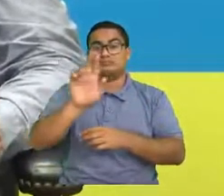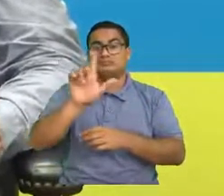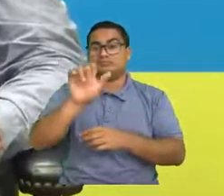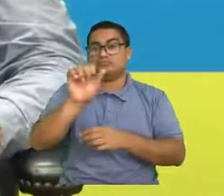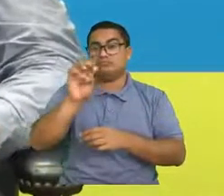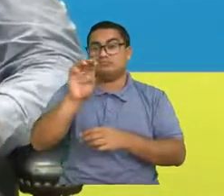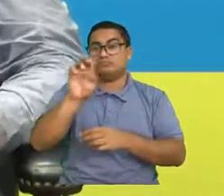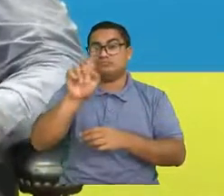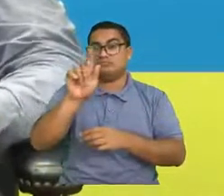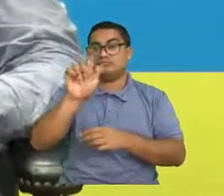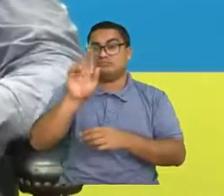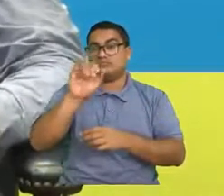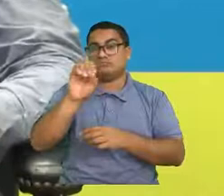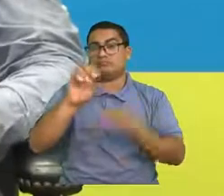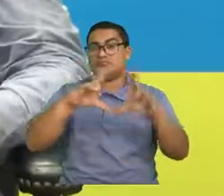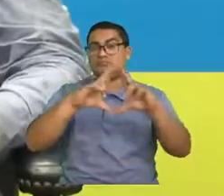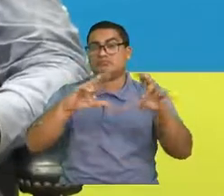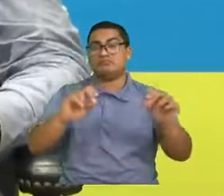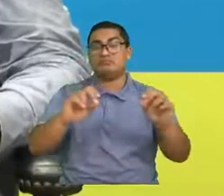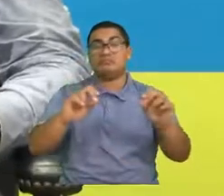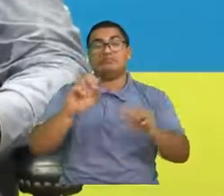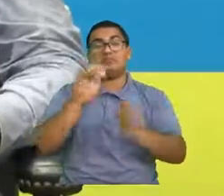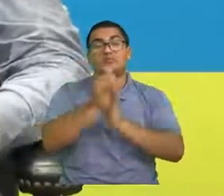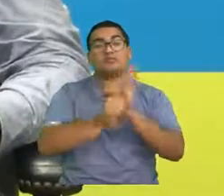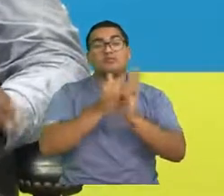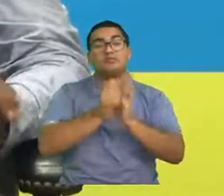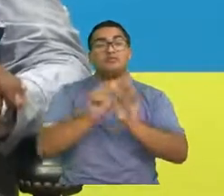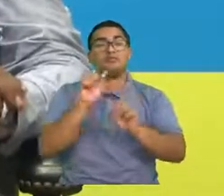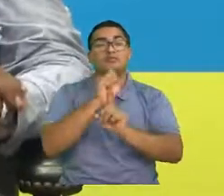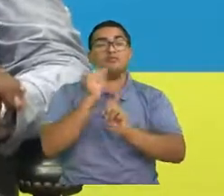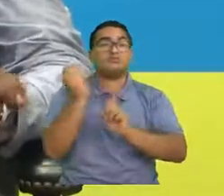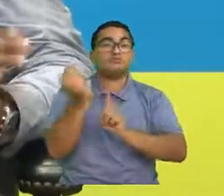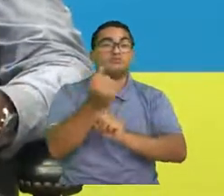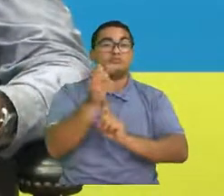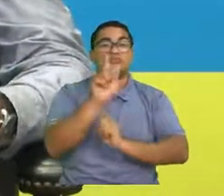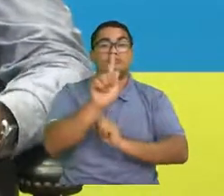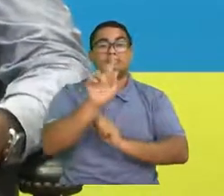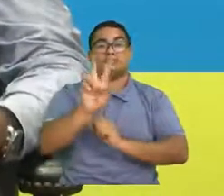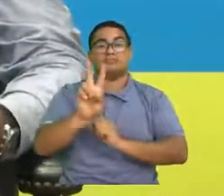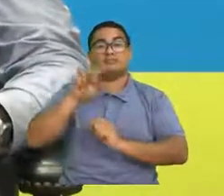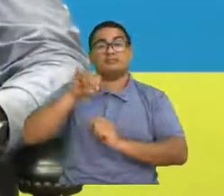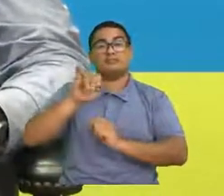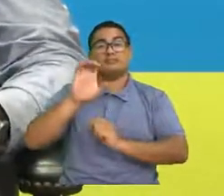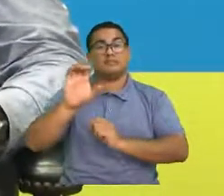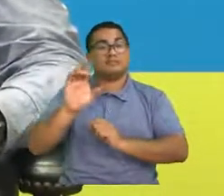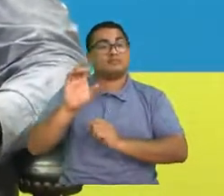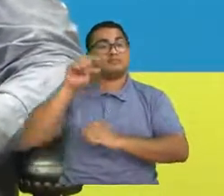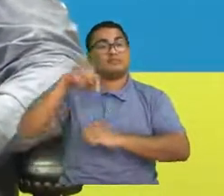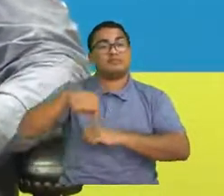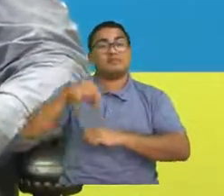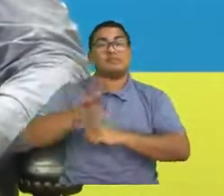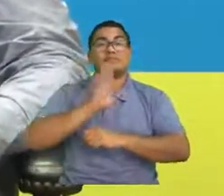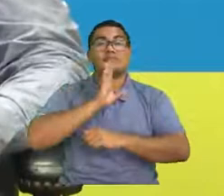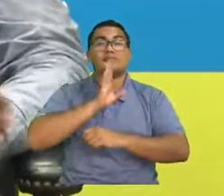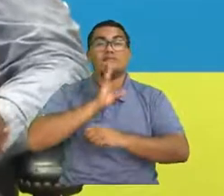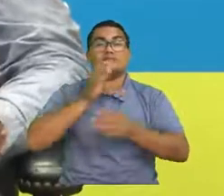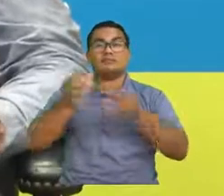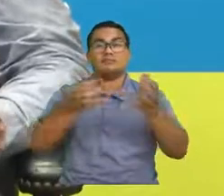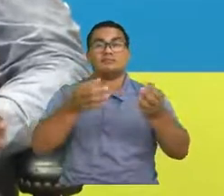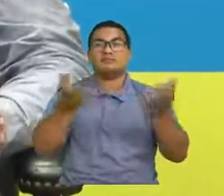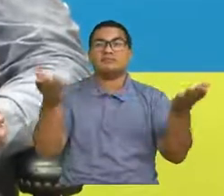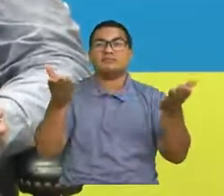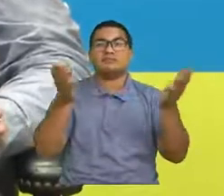en YouTube aparecemos como Asamblea TV. Hoy estamos hablando sobre la importancia del esquema de vacunación